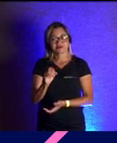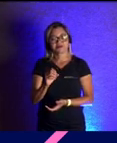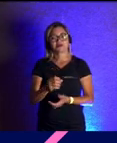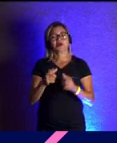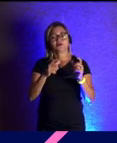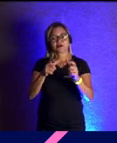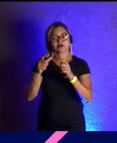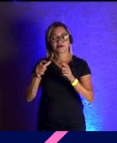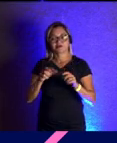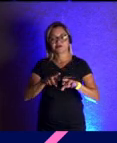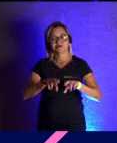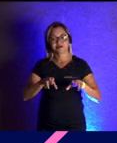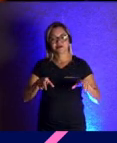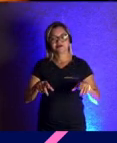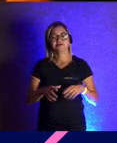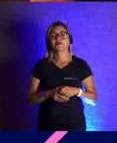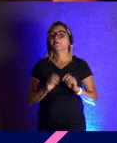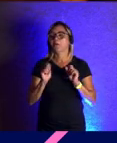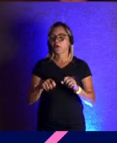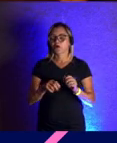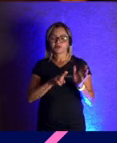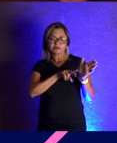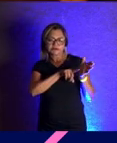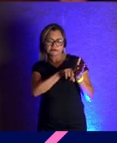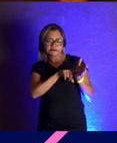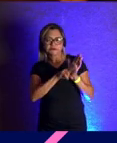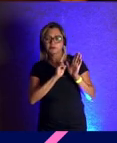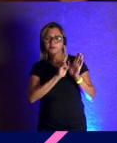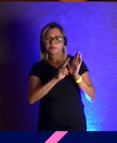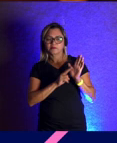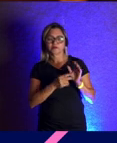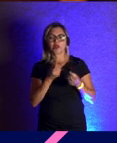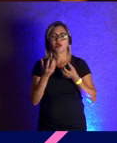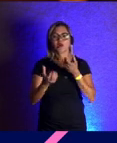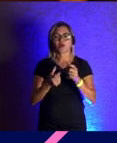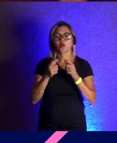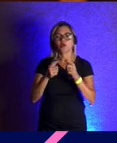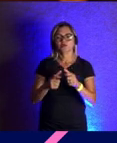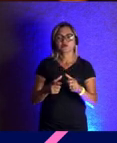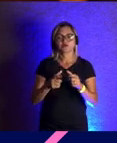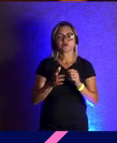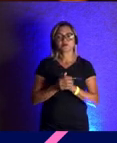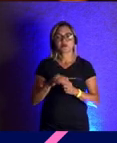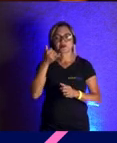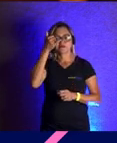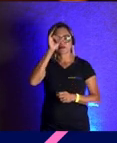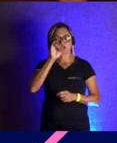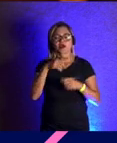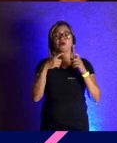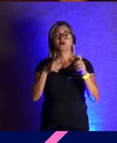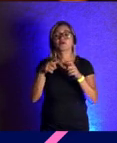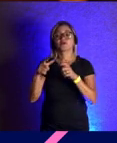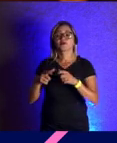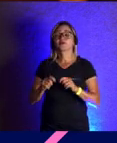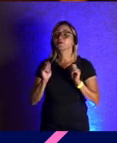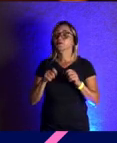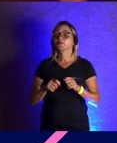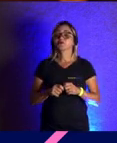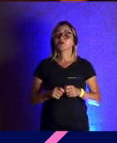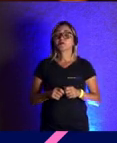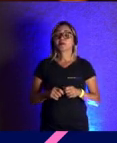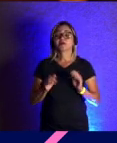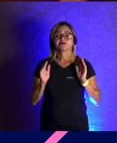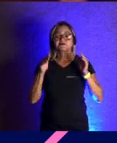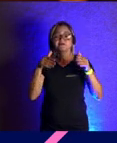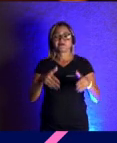podemos modelarla de herramientas espaciales para intentar predecir qué otros lados de esta información podemos alcanzar más con esta información. A